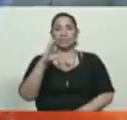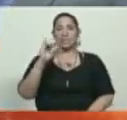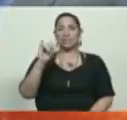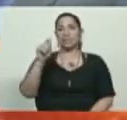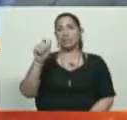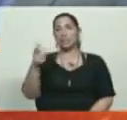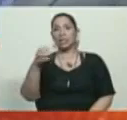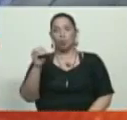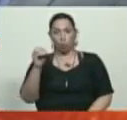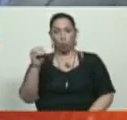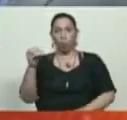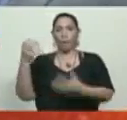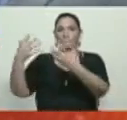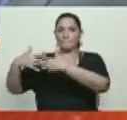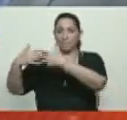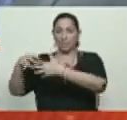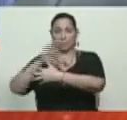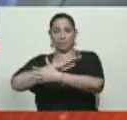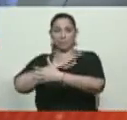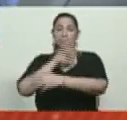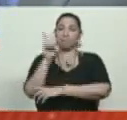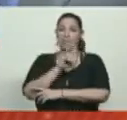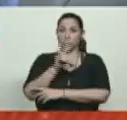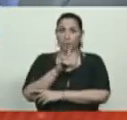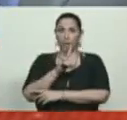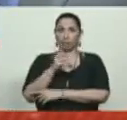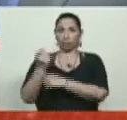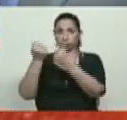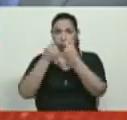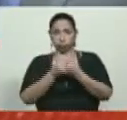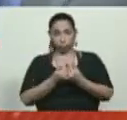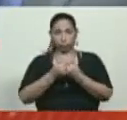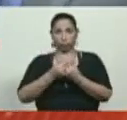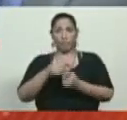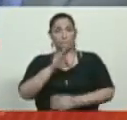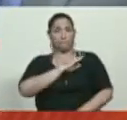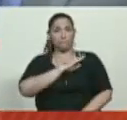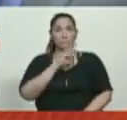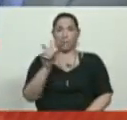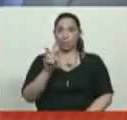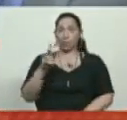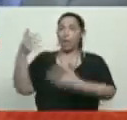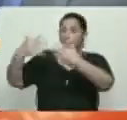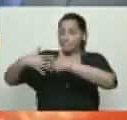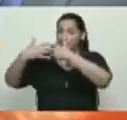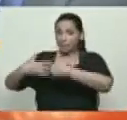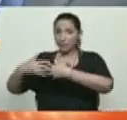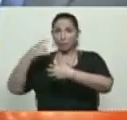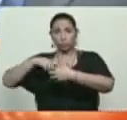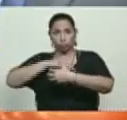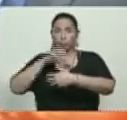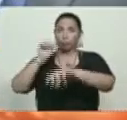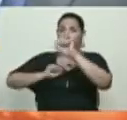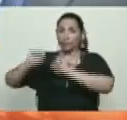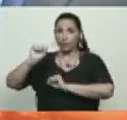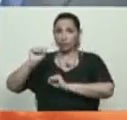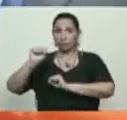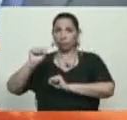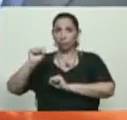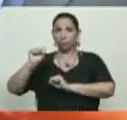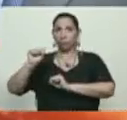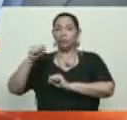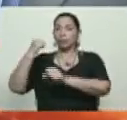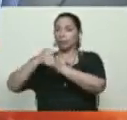empresa venezolana, de capital venezolano. Es una empresa que nosotros hemos defendido, que está